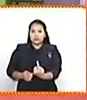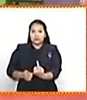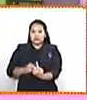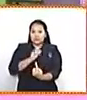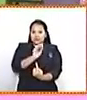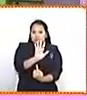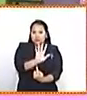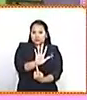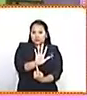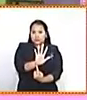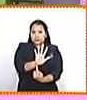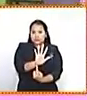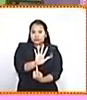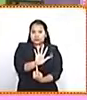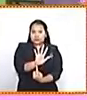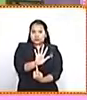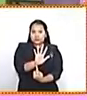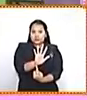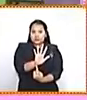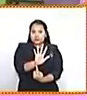5. Segundo dígito